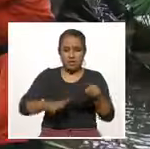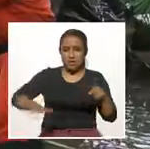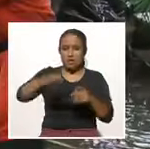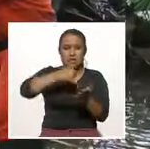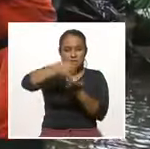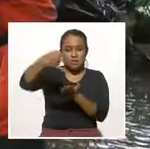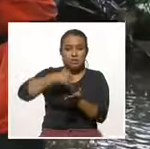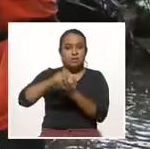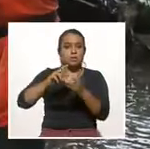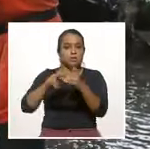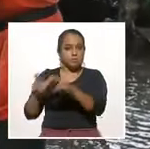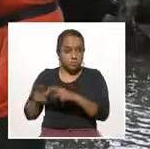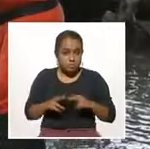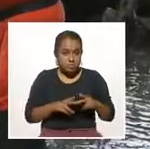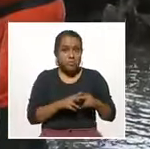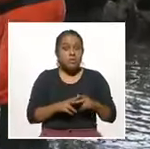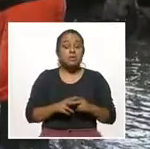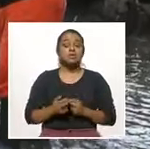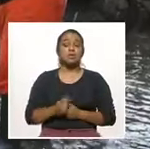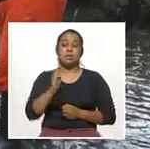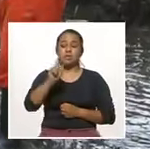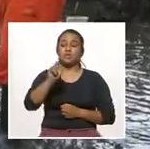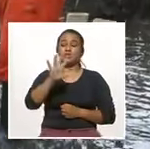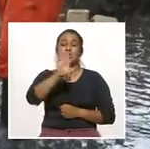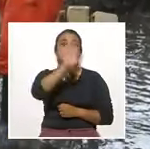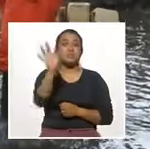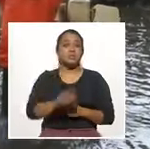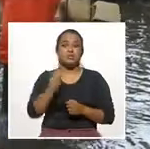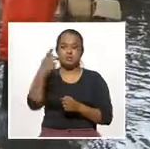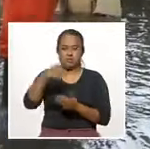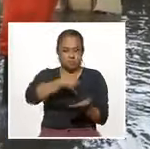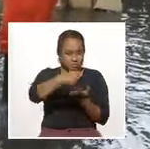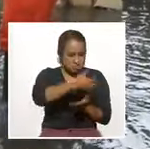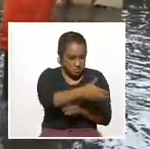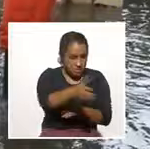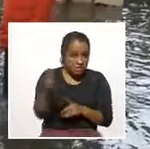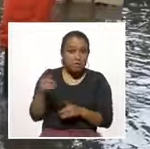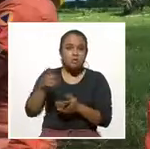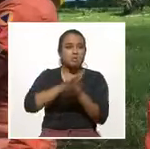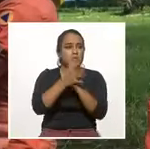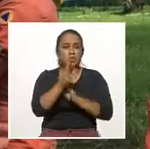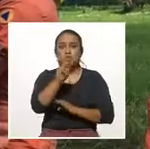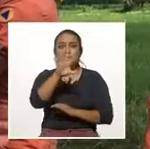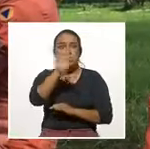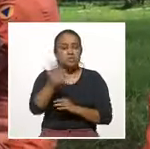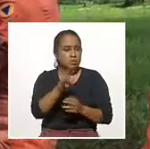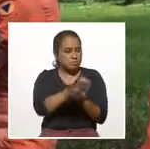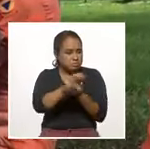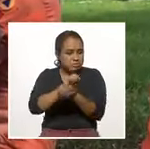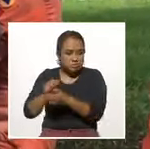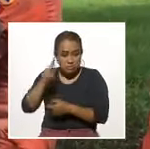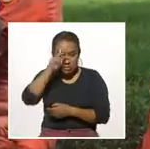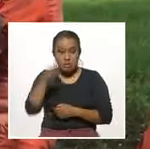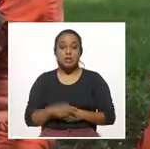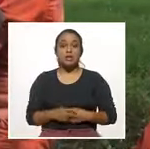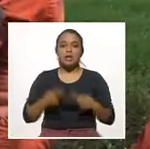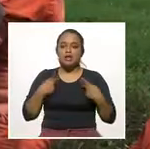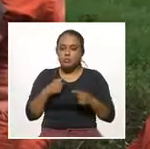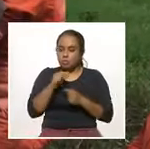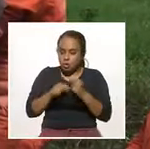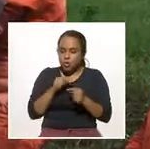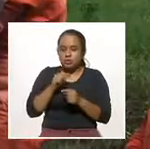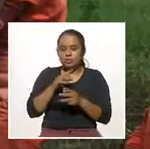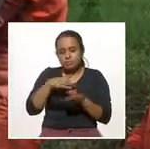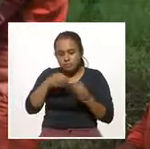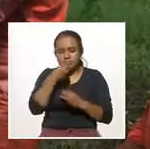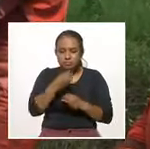cosechas, que representan 85% del total de cultivos en todo el estado. La gente se recuperaba de todo esto junto con